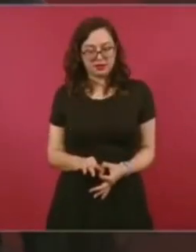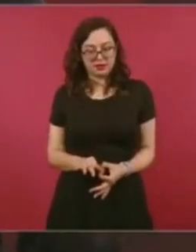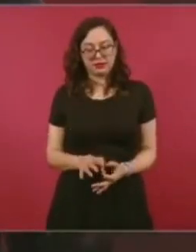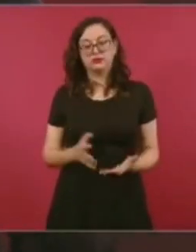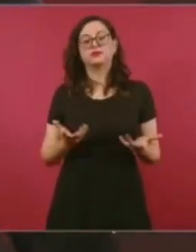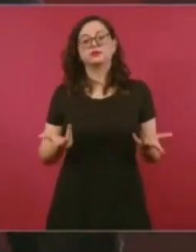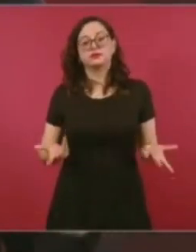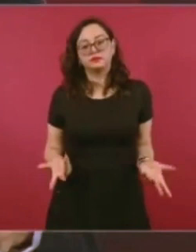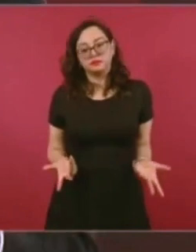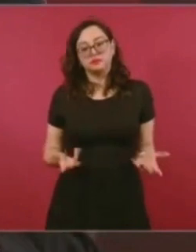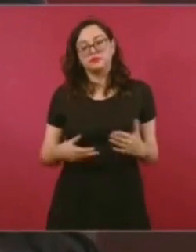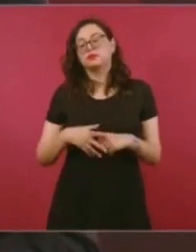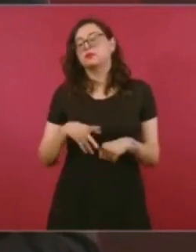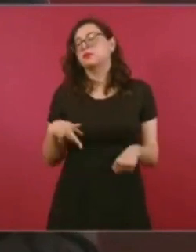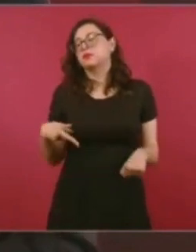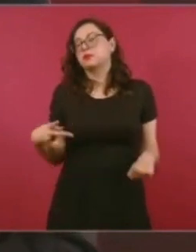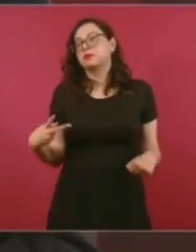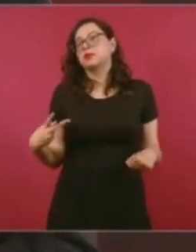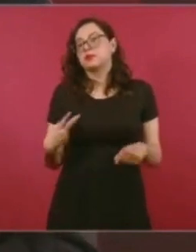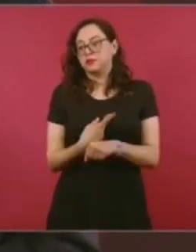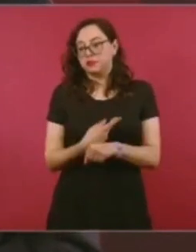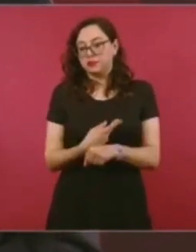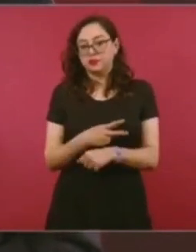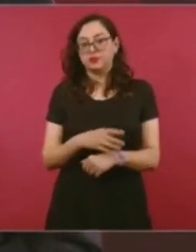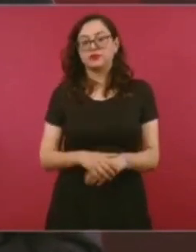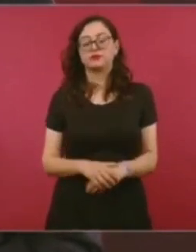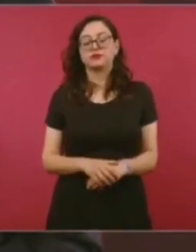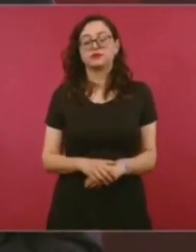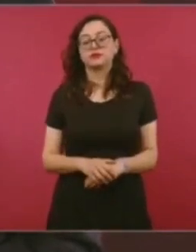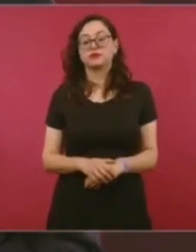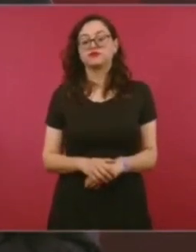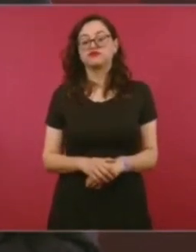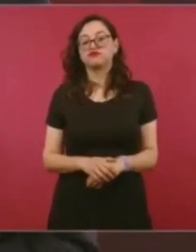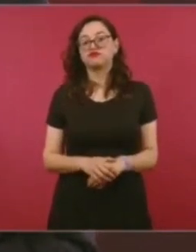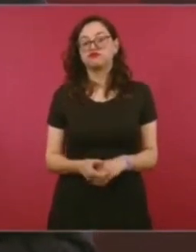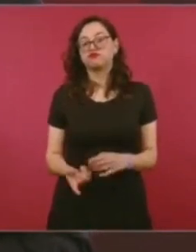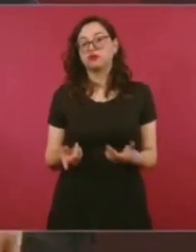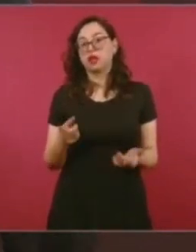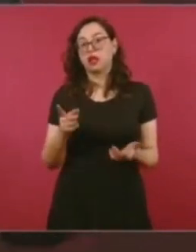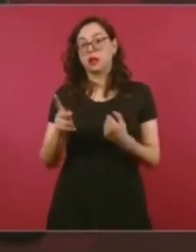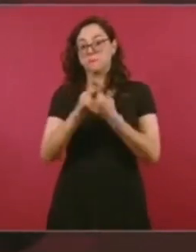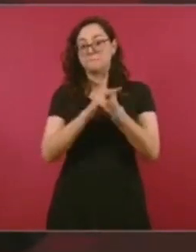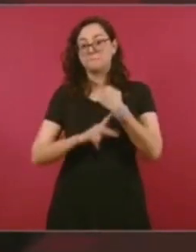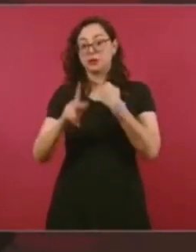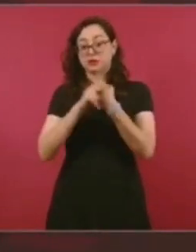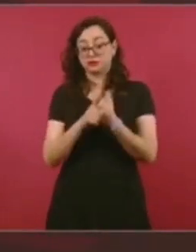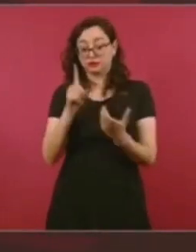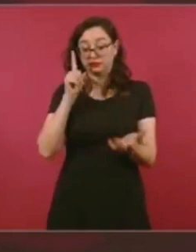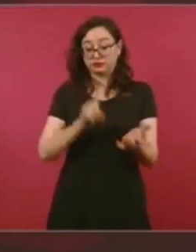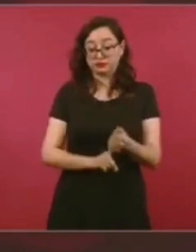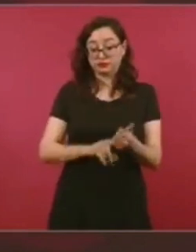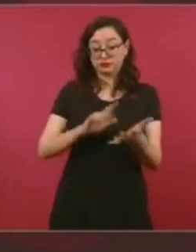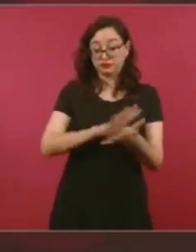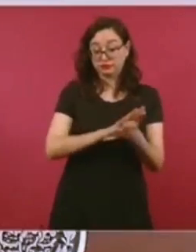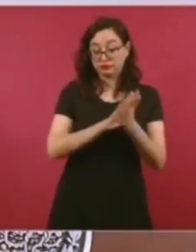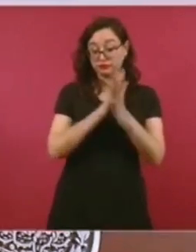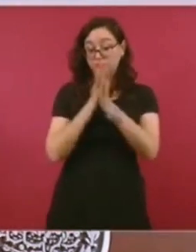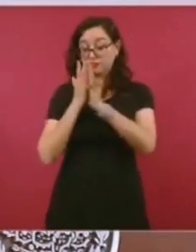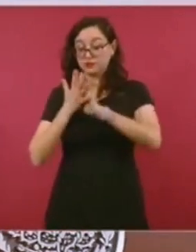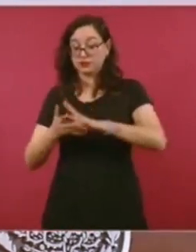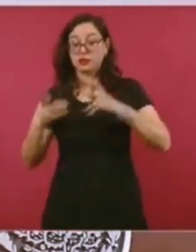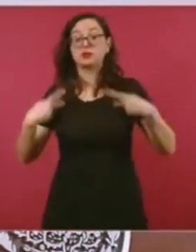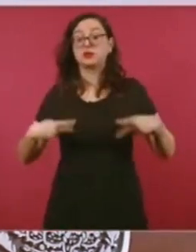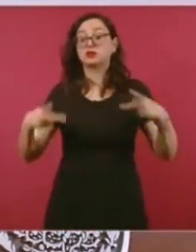corrupción que el gobierno de López Obrador ha emprendido no podemos olvidar que durante décadas los oligarcas de México han